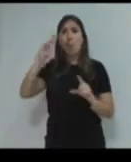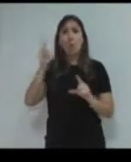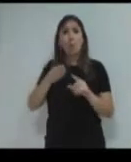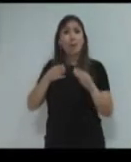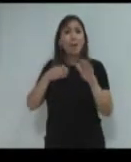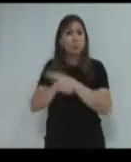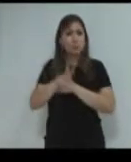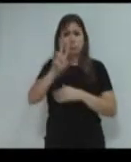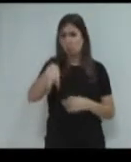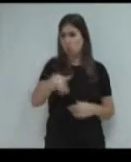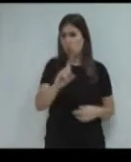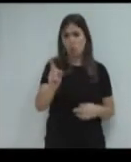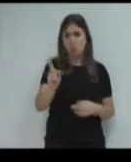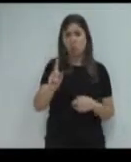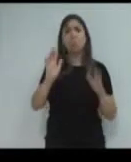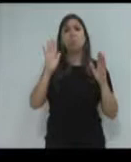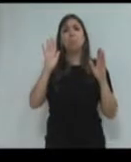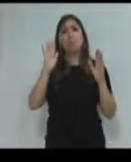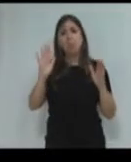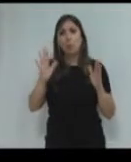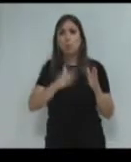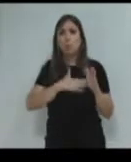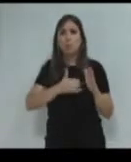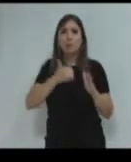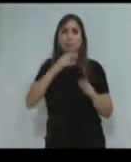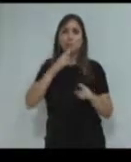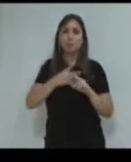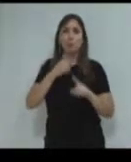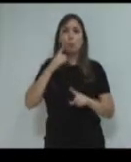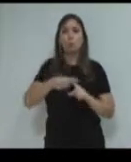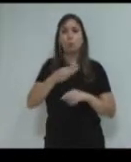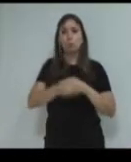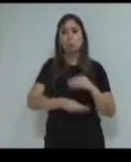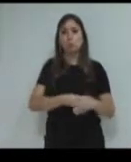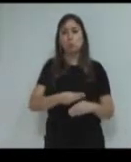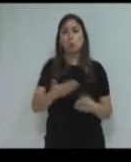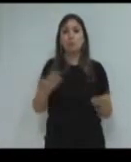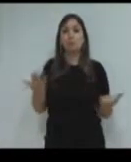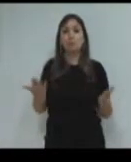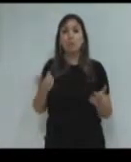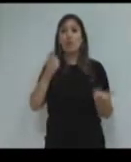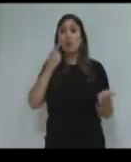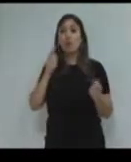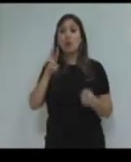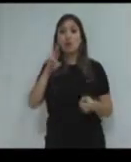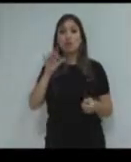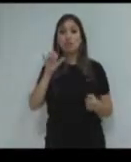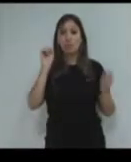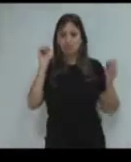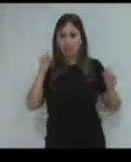es, pero se puede hacer más usable. A ver, pues vamos a empezar a hablar del PowerPoint.